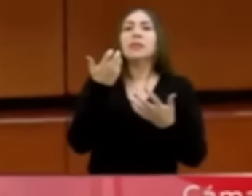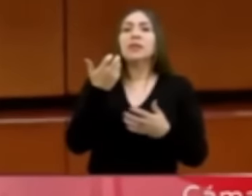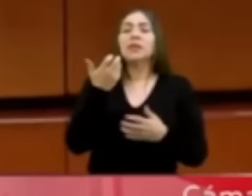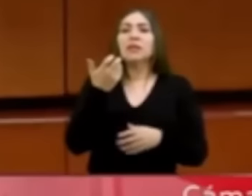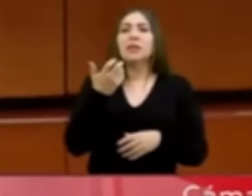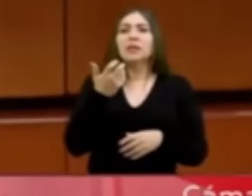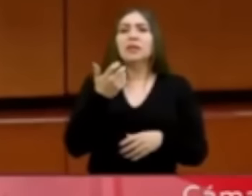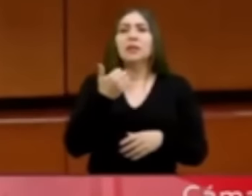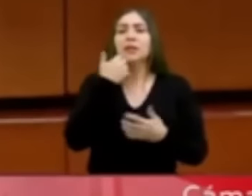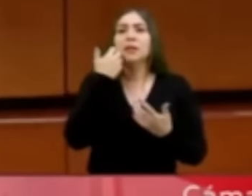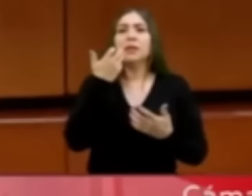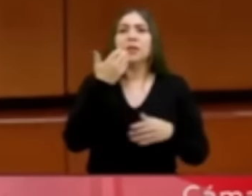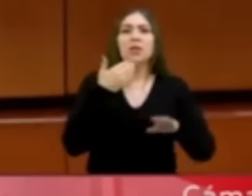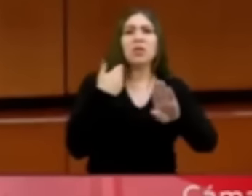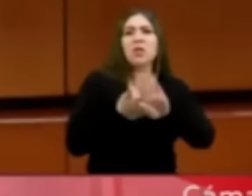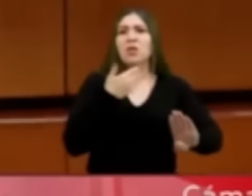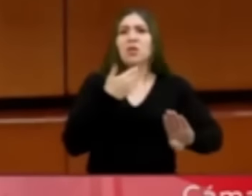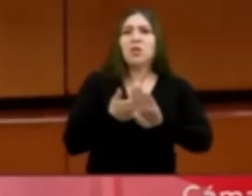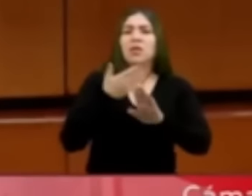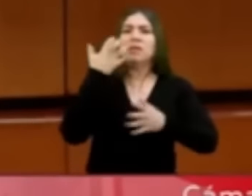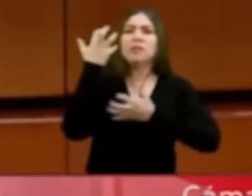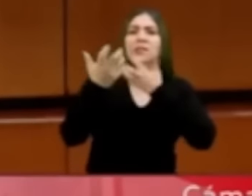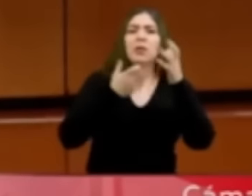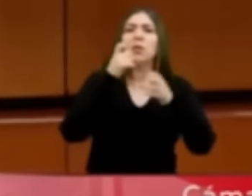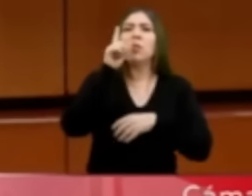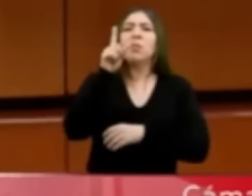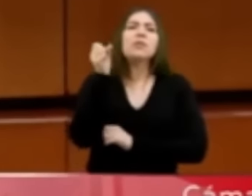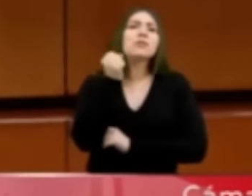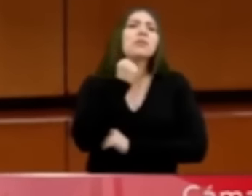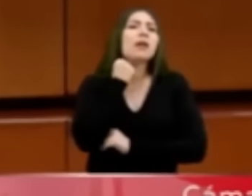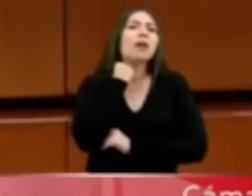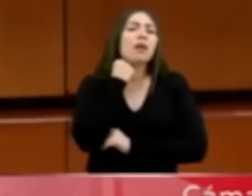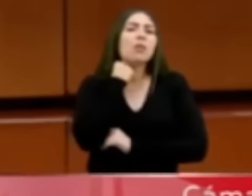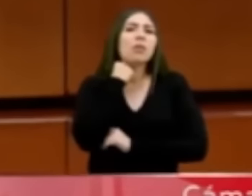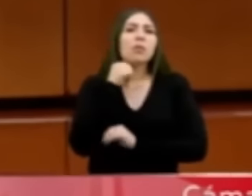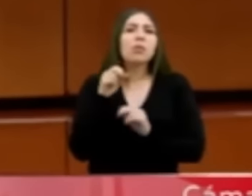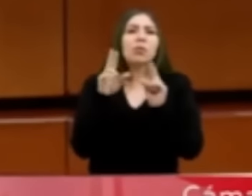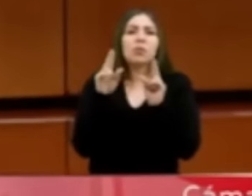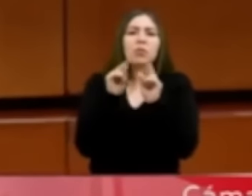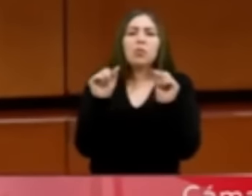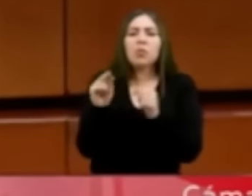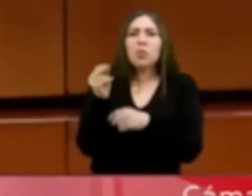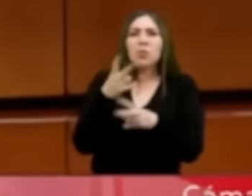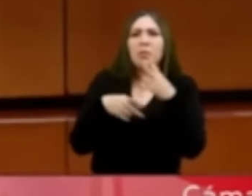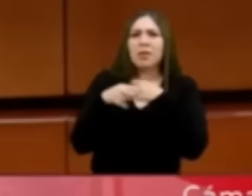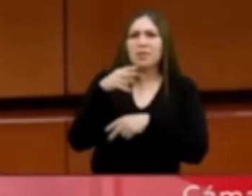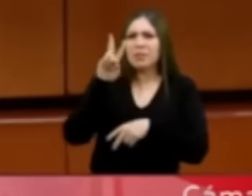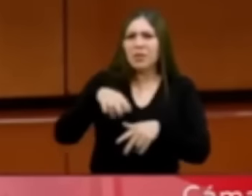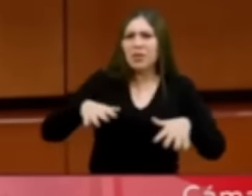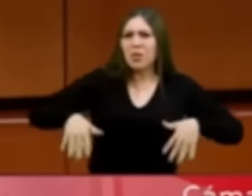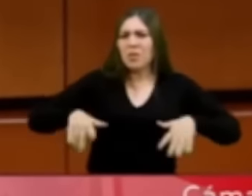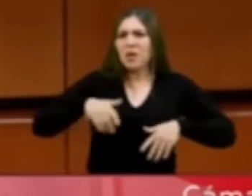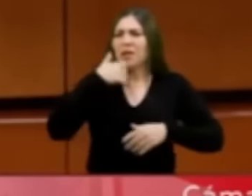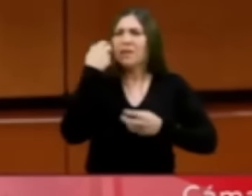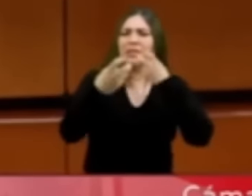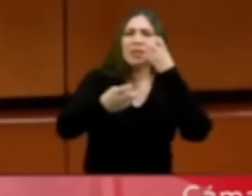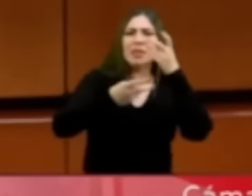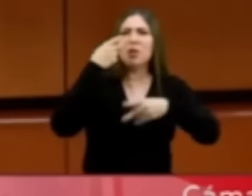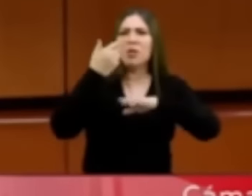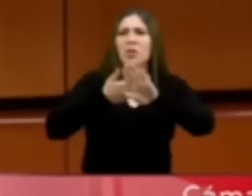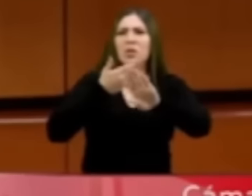linchar a un senador de la República ausente. No solamente me parece lamentable, me parece cobarde que quieran linchar a Miguel cuando Miguel